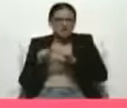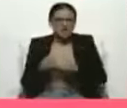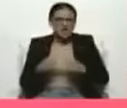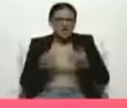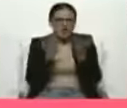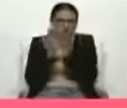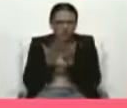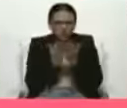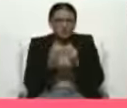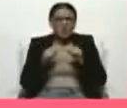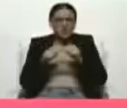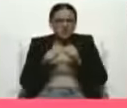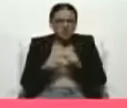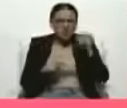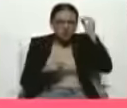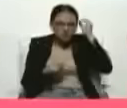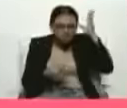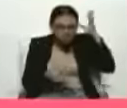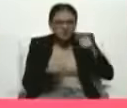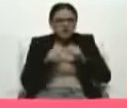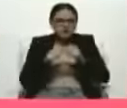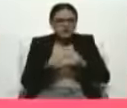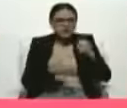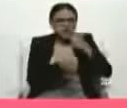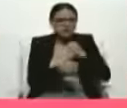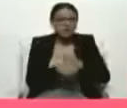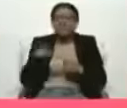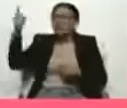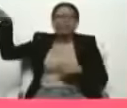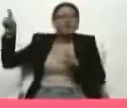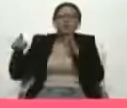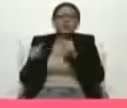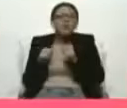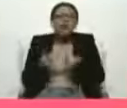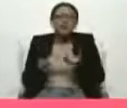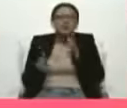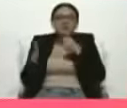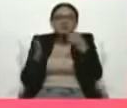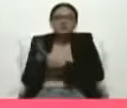la experiencia que no tiene ninguno de los patarucos para sacar este país adelante.